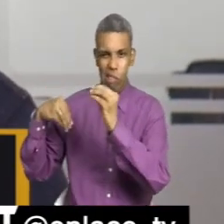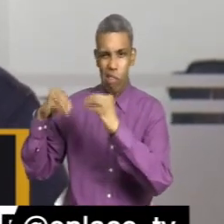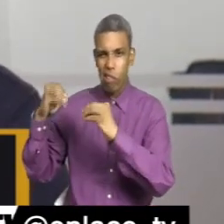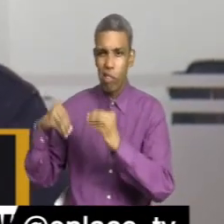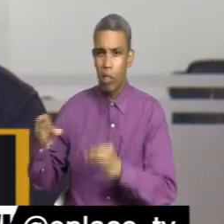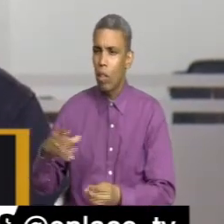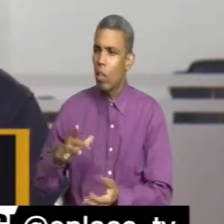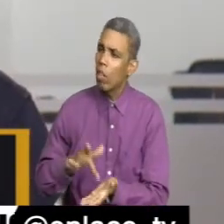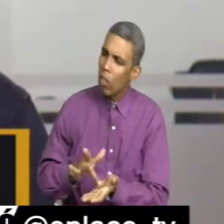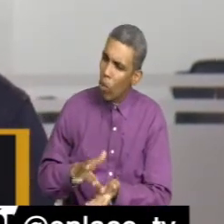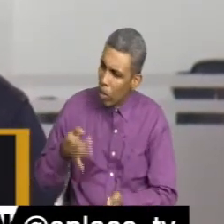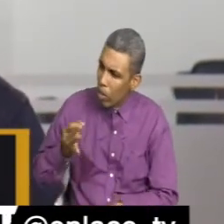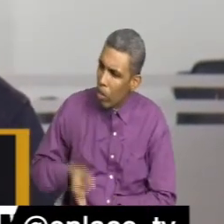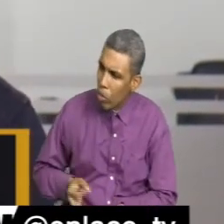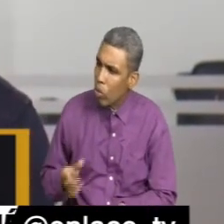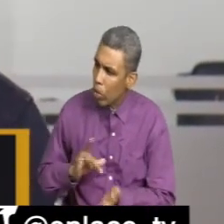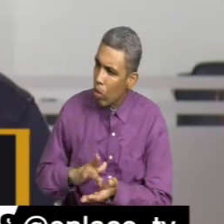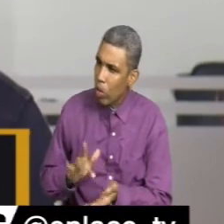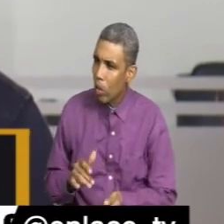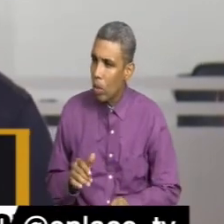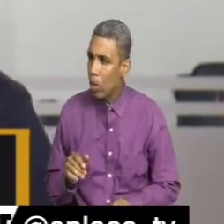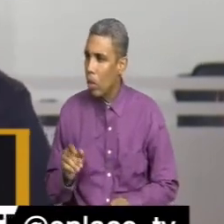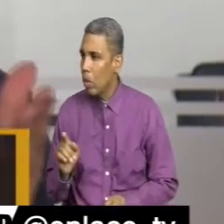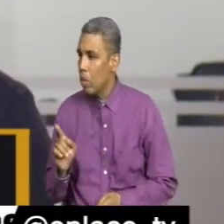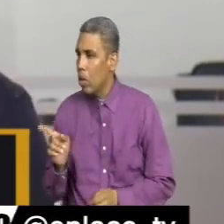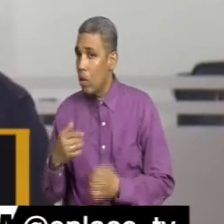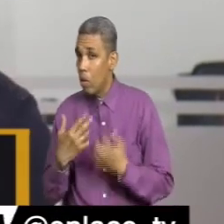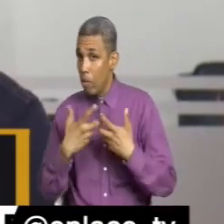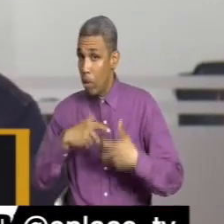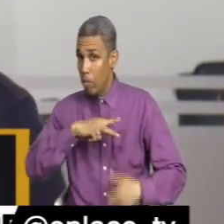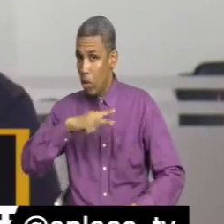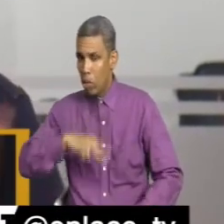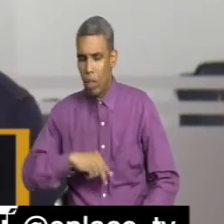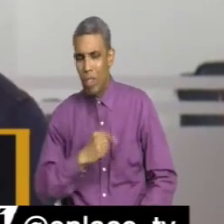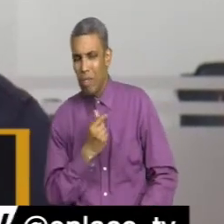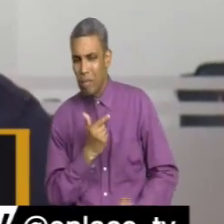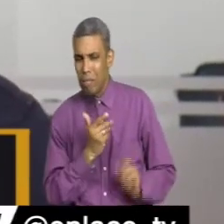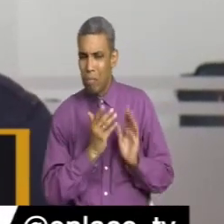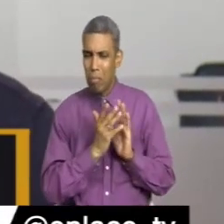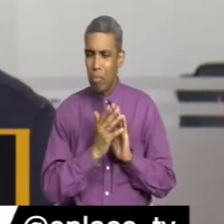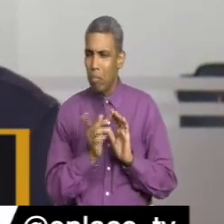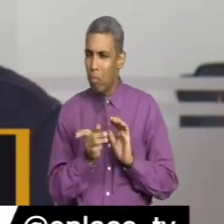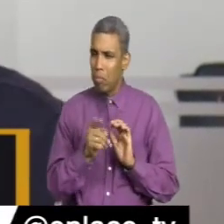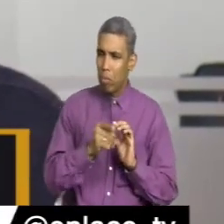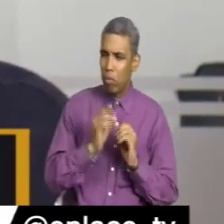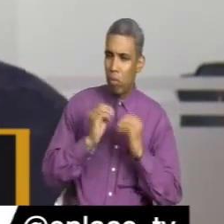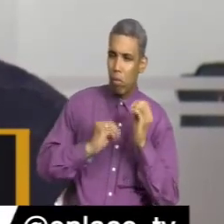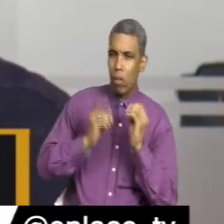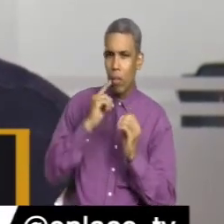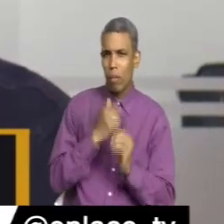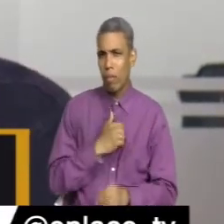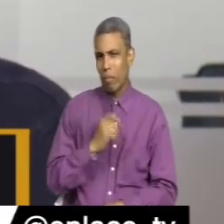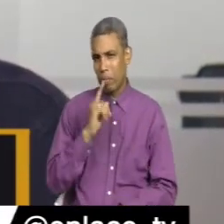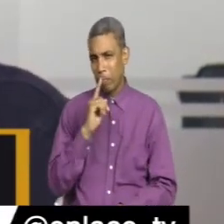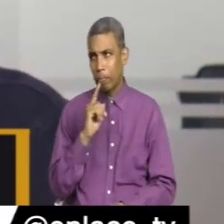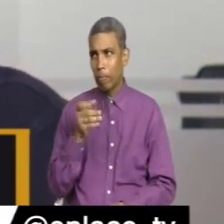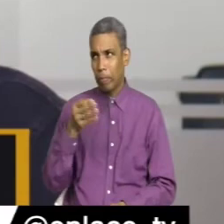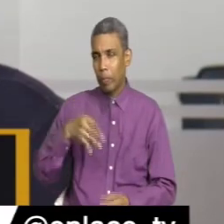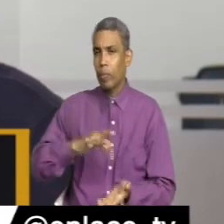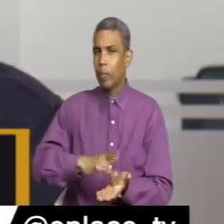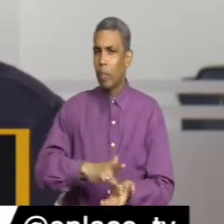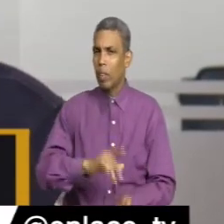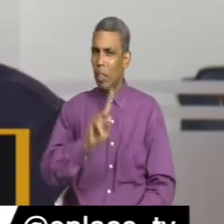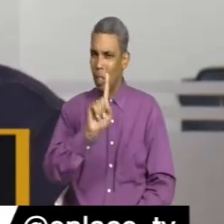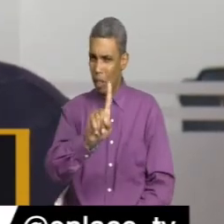cosas. Mota Engil ha pagado hace como 15, 20 días alrededor de 2 mil millones de pesos, debe